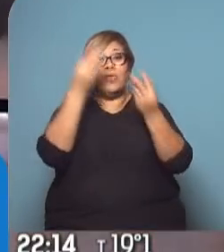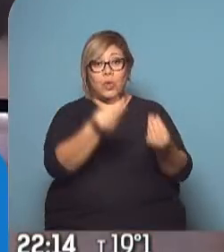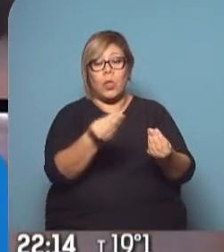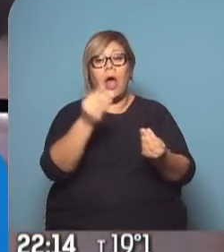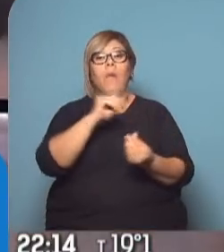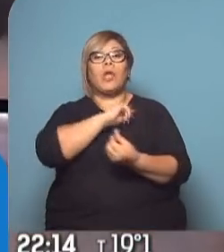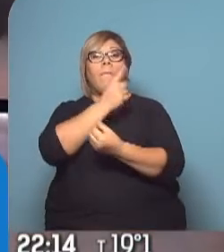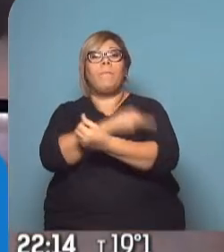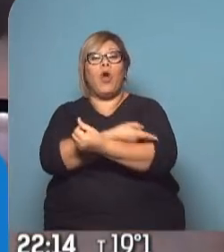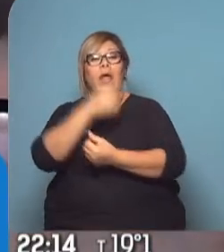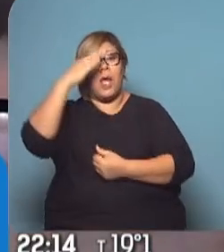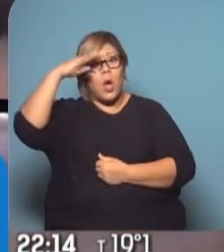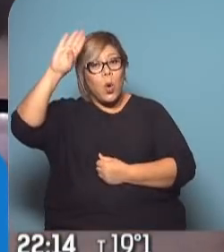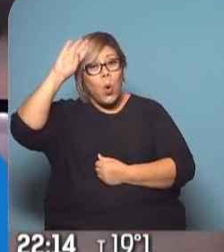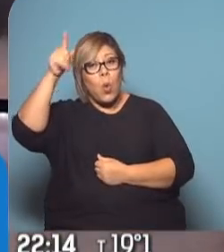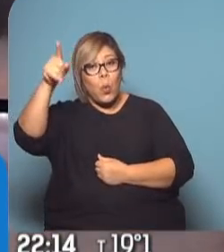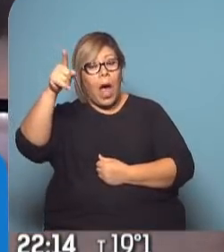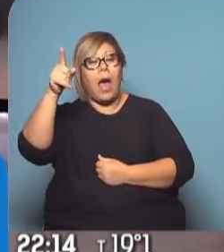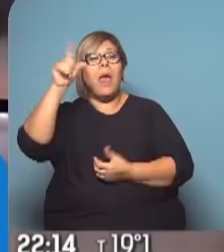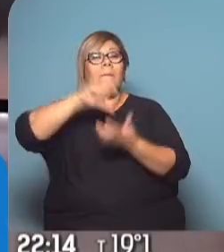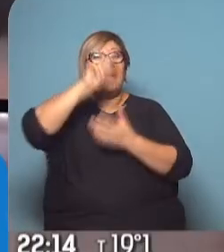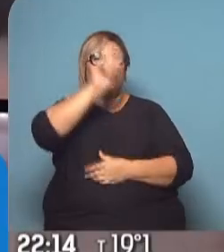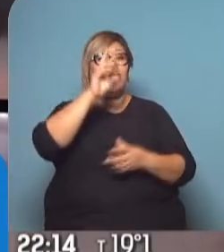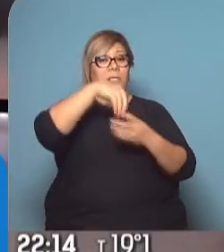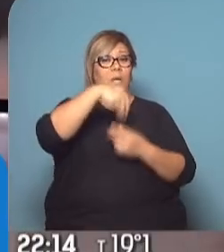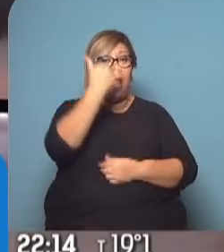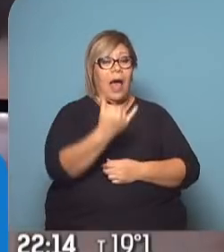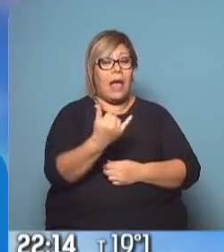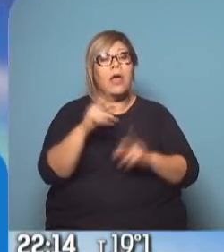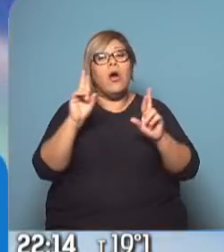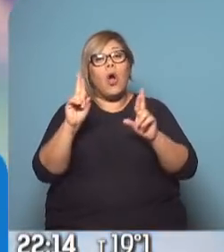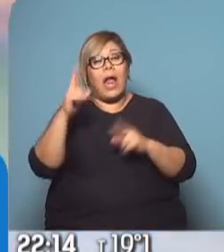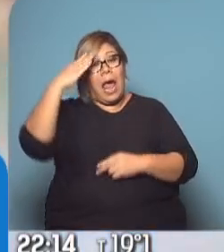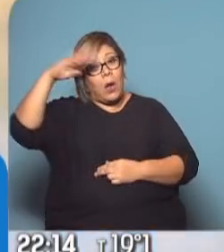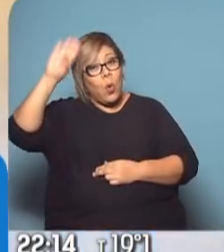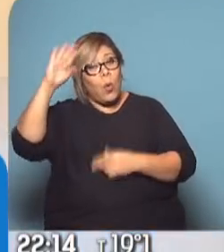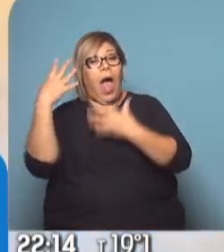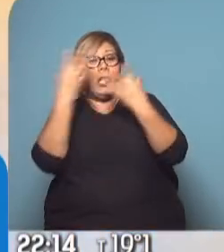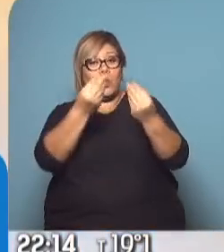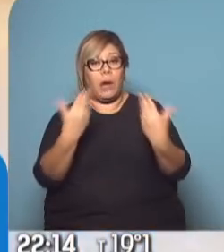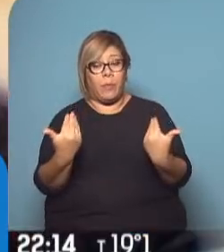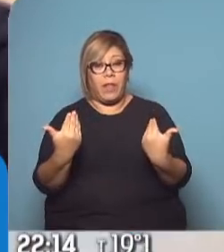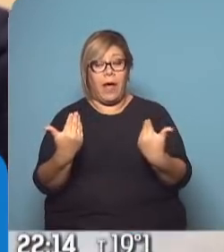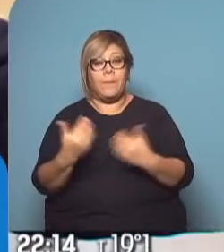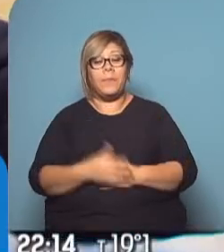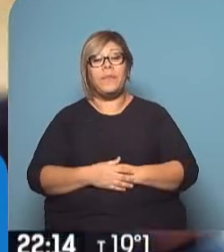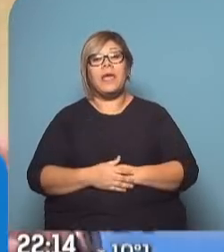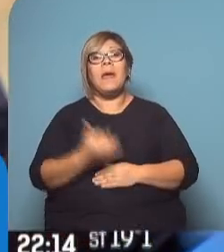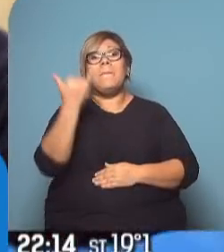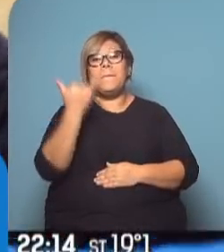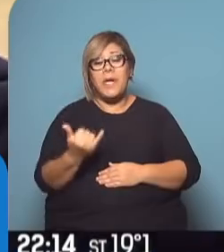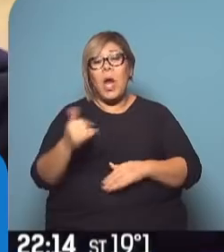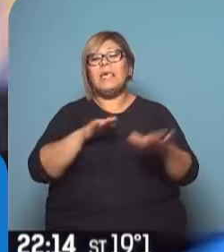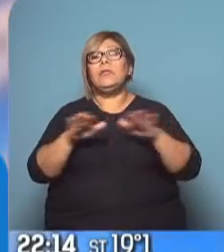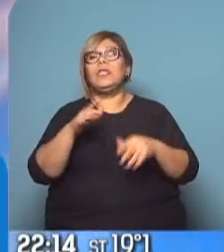Cuba en Venezuela, que se sabe de hace muchos años. Esperemos que Cuba pueda encontrar una solución. Hay cambios con relación a la situación de